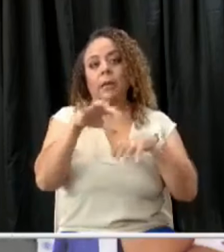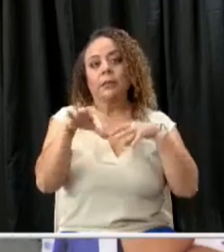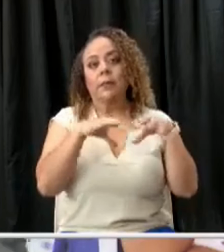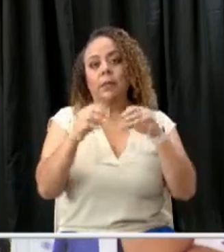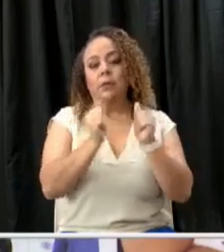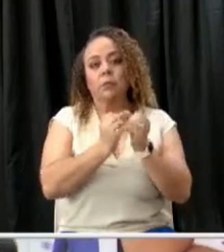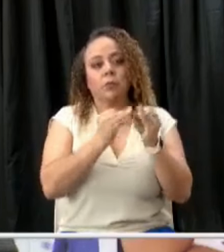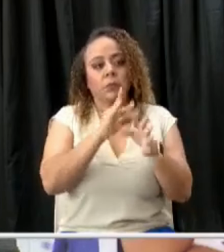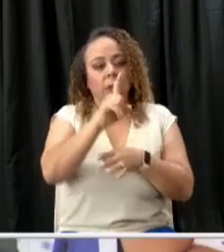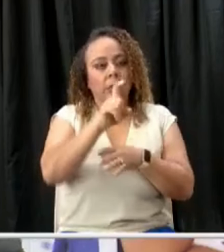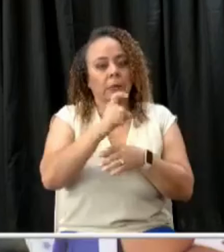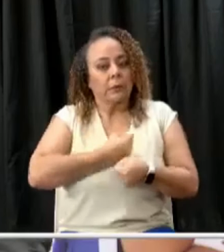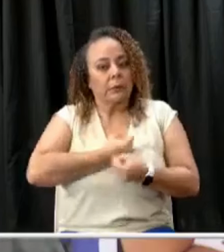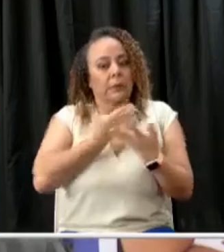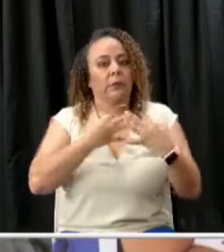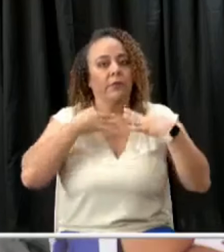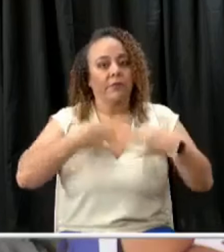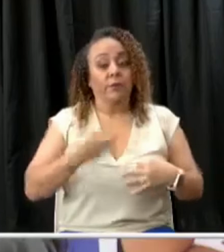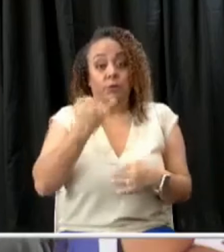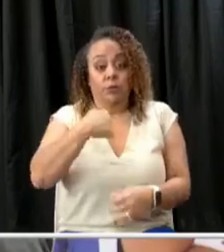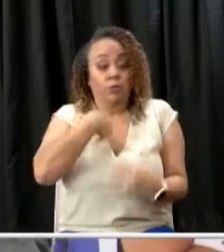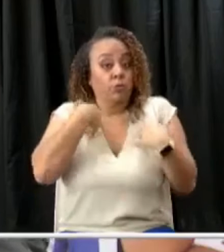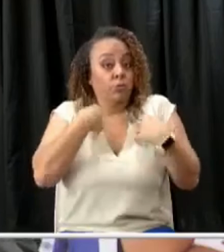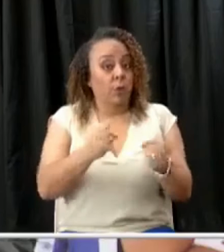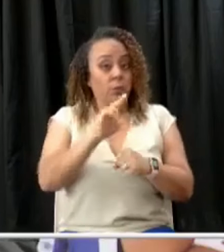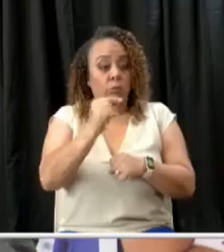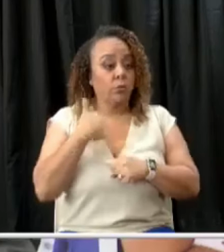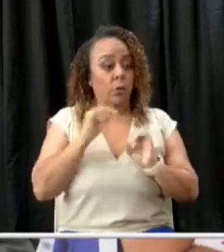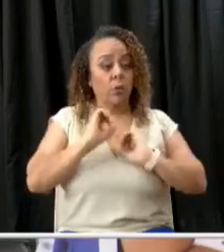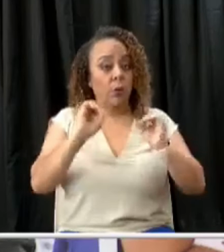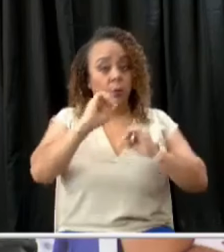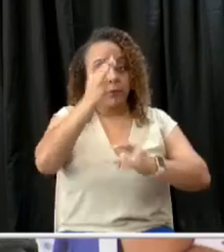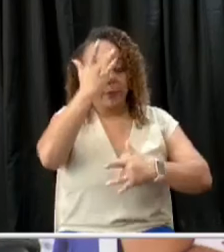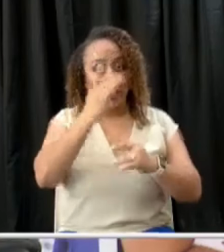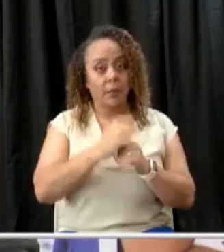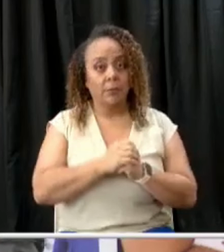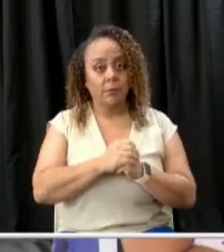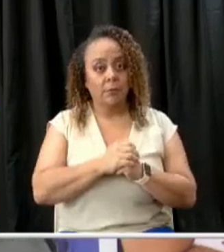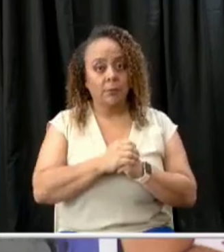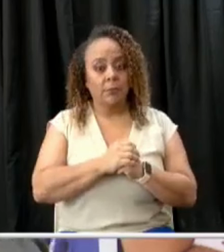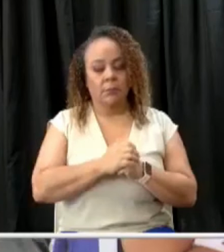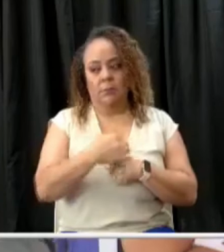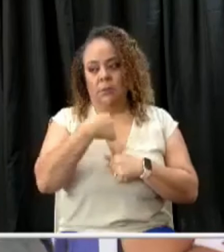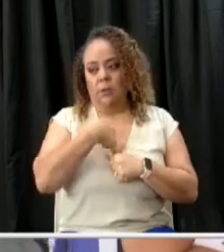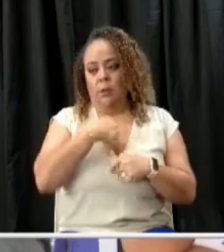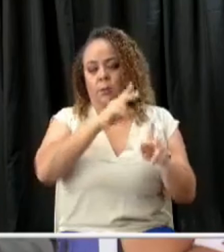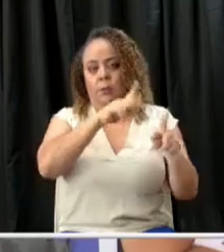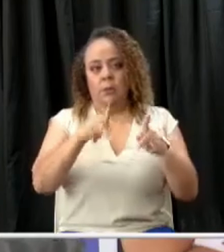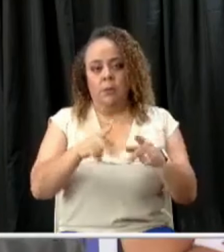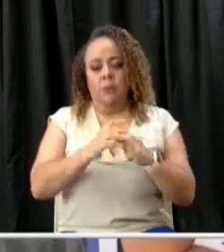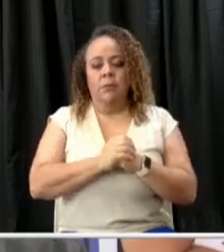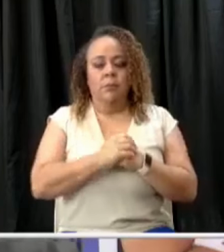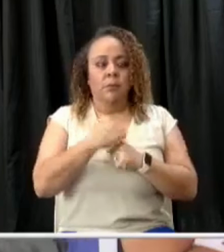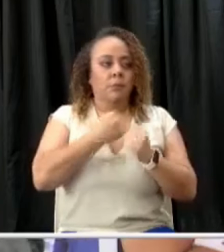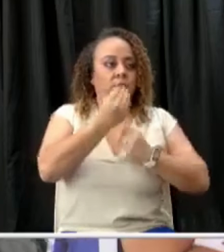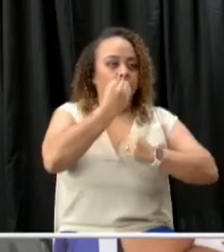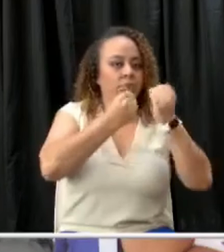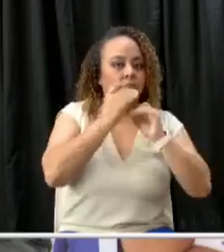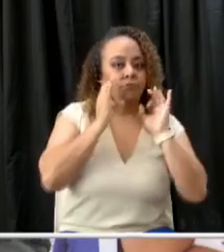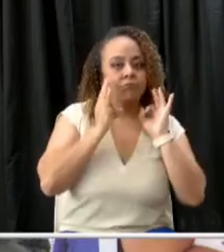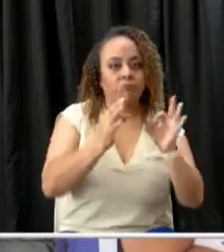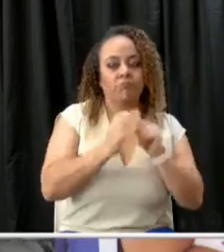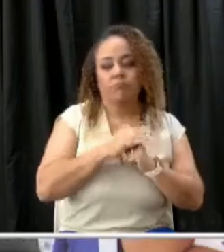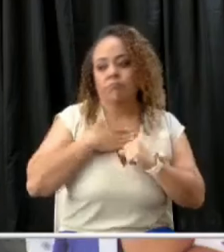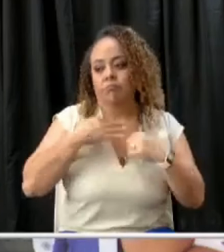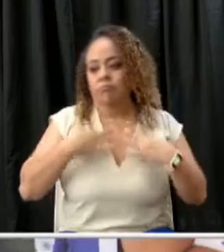con alta demanda física si yo estoy sano, si no estoy presentando ninguna enfermedad, si soy una persona que me alimento bien, que mi